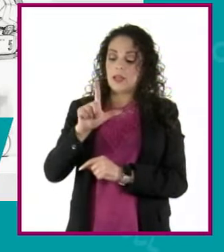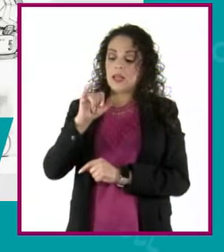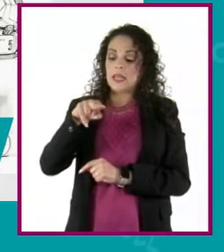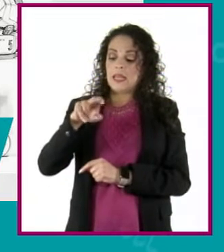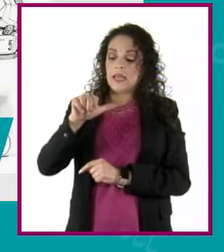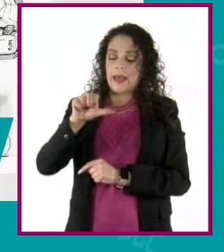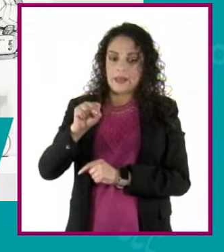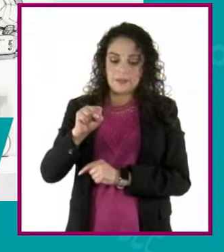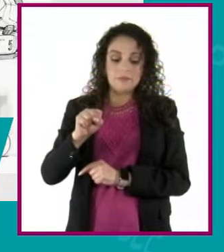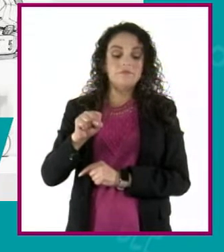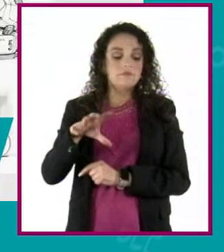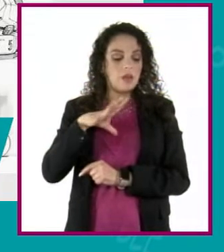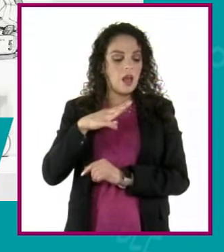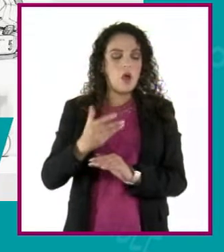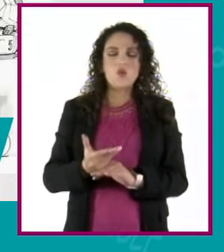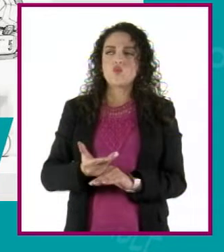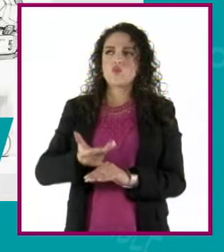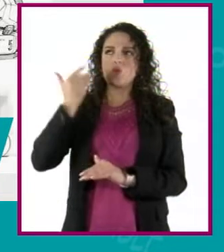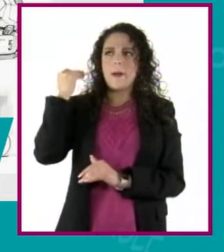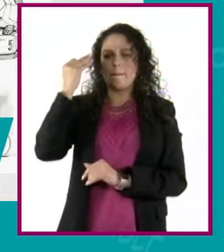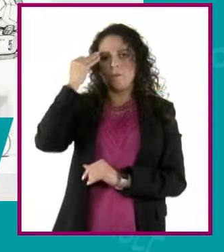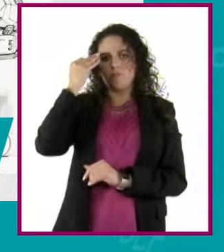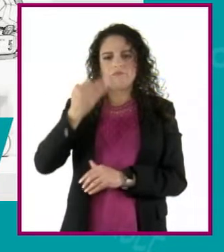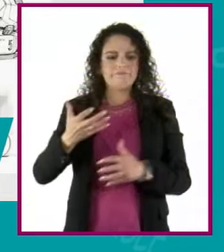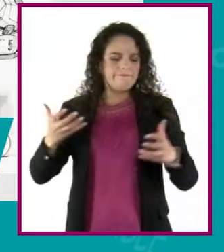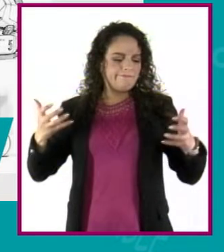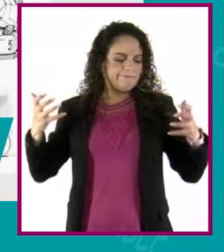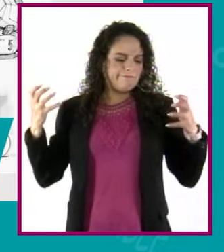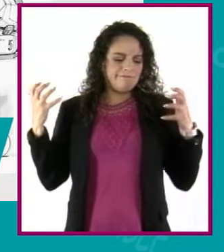mucho tiempo se han elaborado.